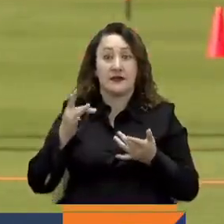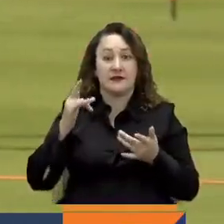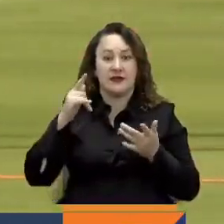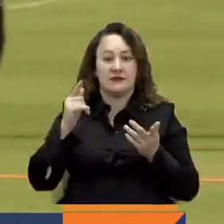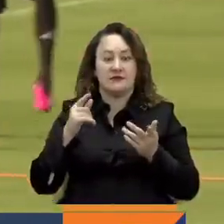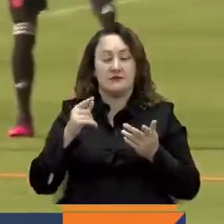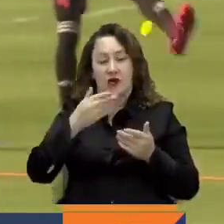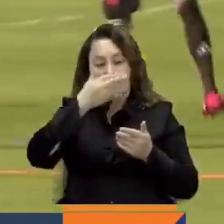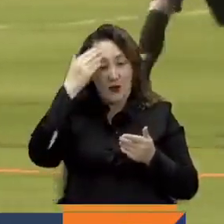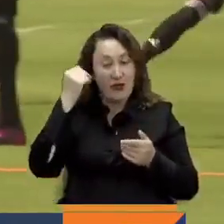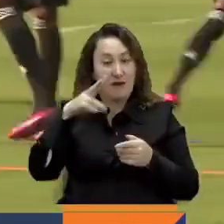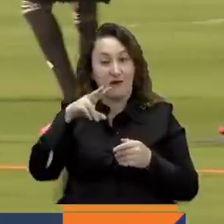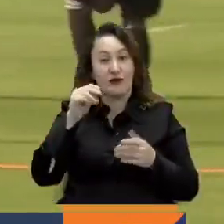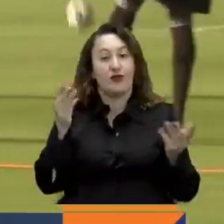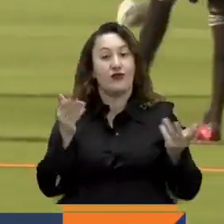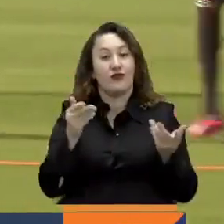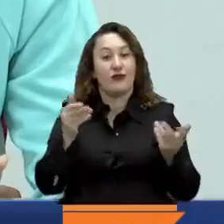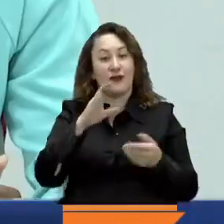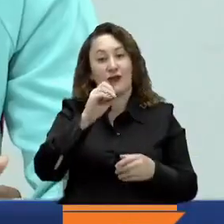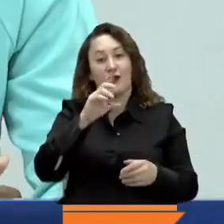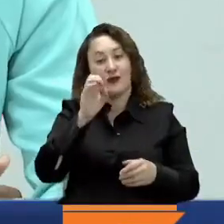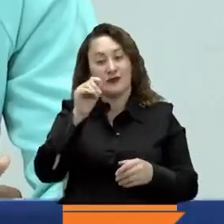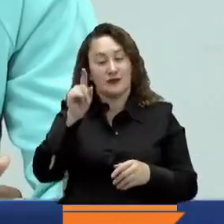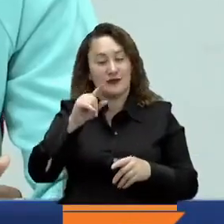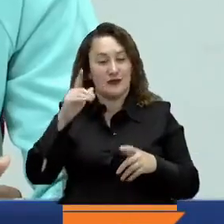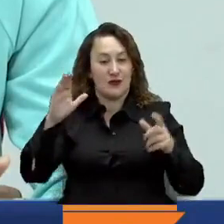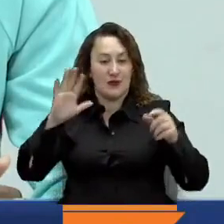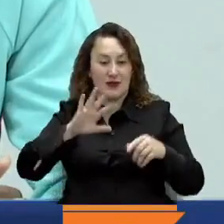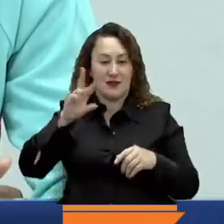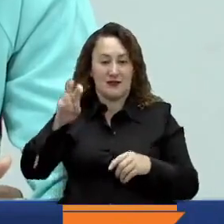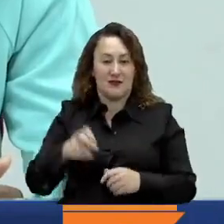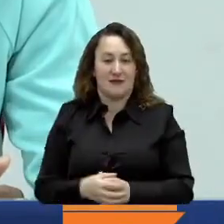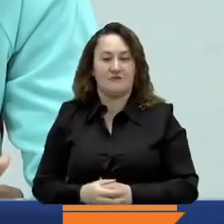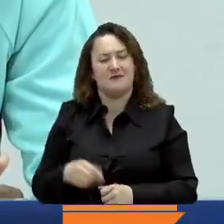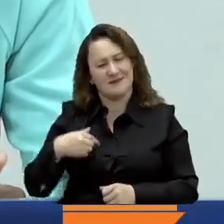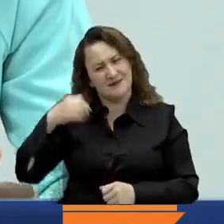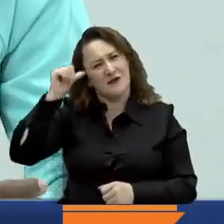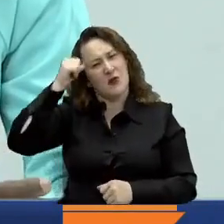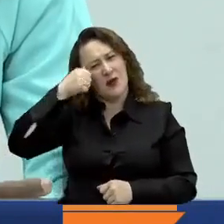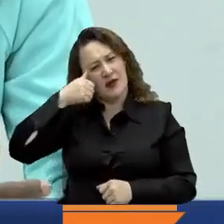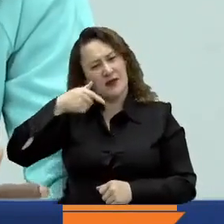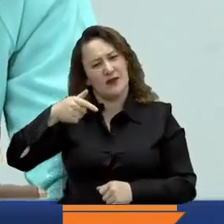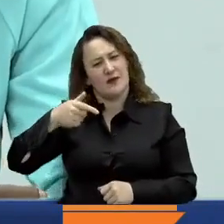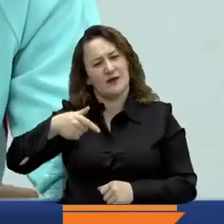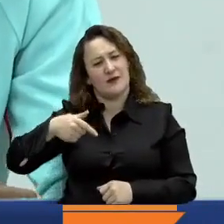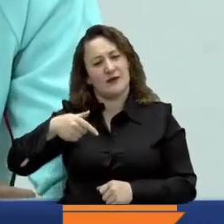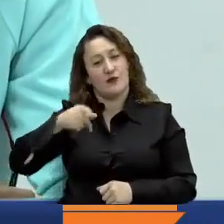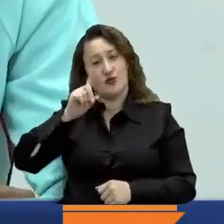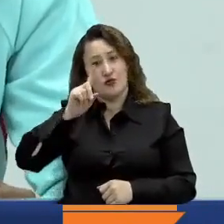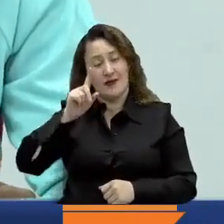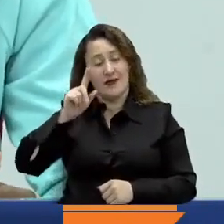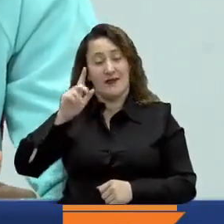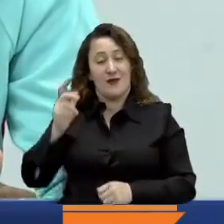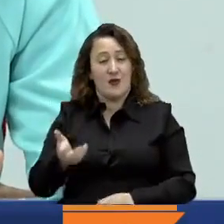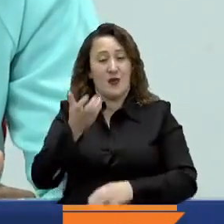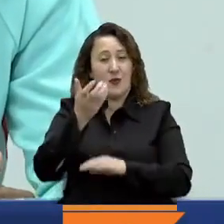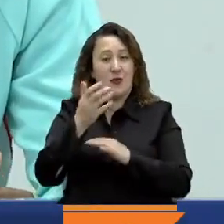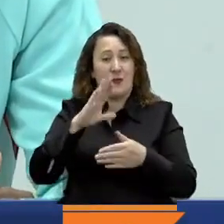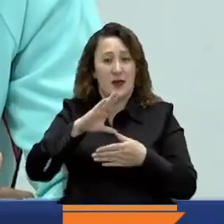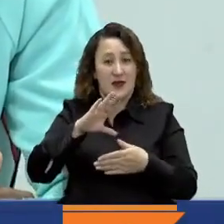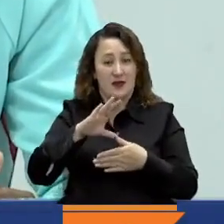inolvidable en el Coloso de la 57. Y yo tengo recuerdos de la última y única Copa América que hemos ganado, de ver